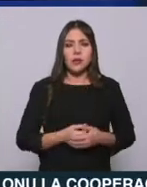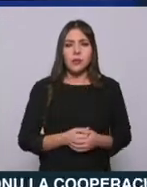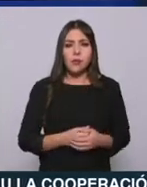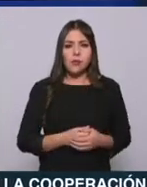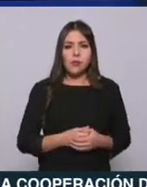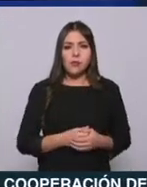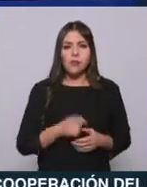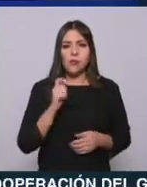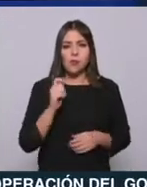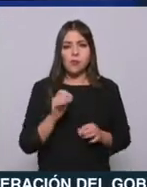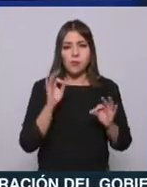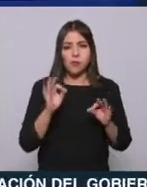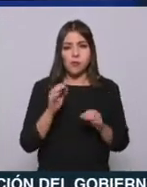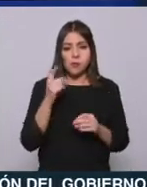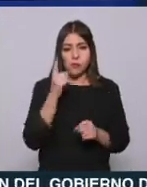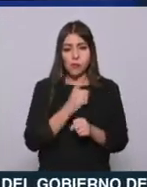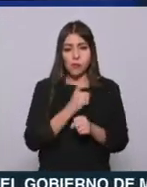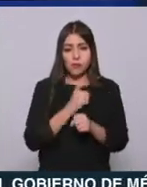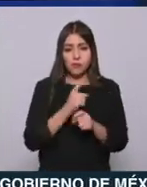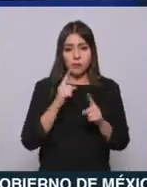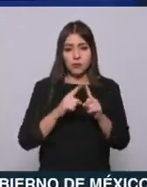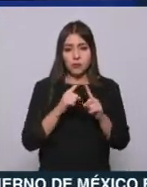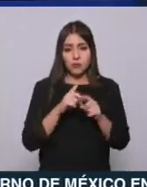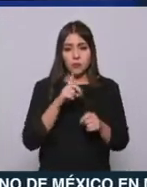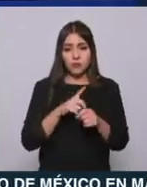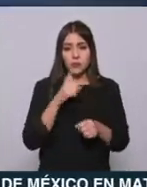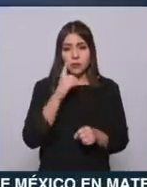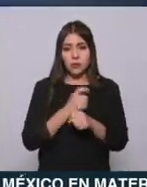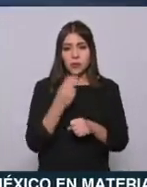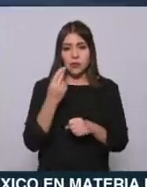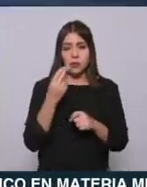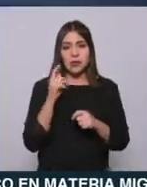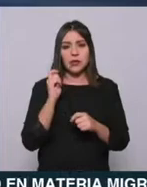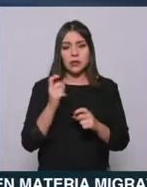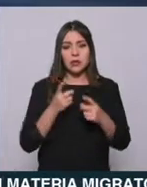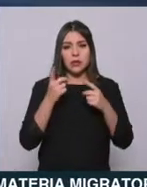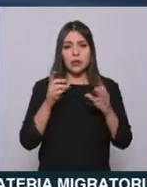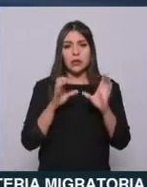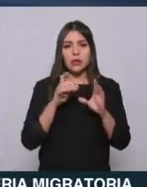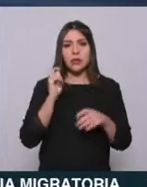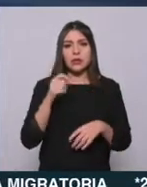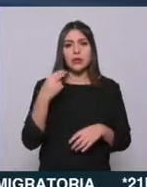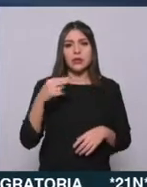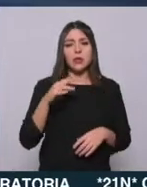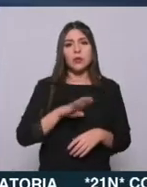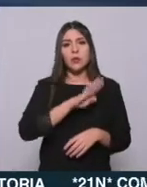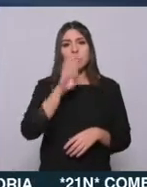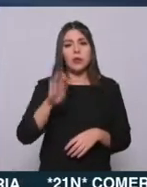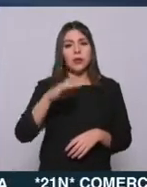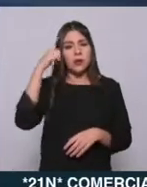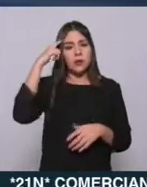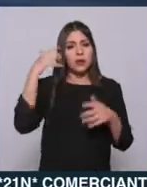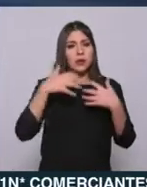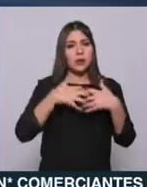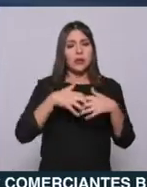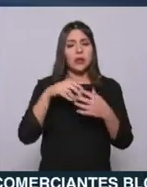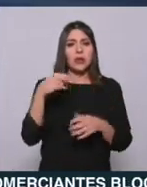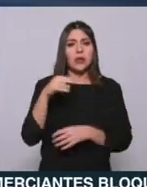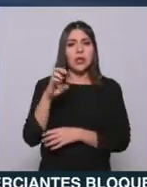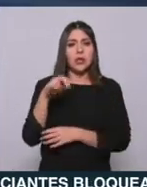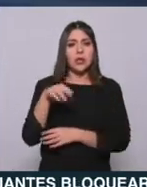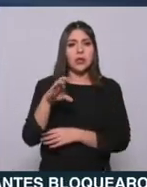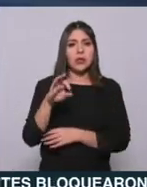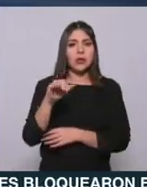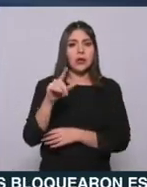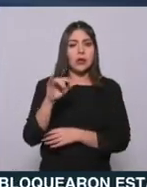implicaciones, primero, por ejemplo, para una donación multiorgánica tenemos que certificar algo que se llama muerte encefálica, que quiere decir que el cerebro